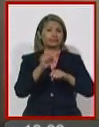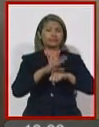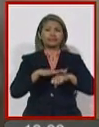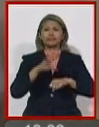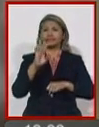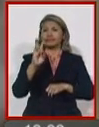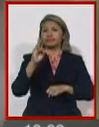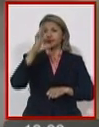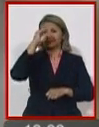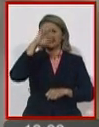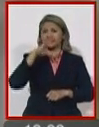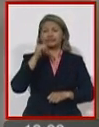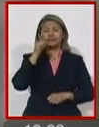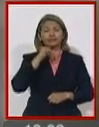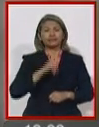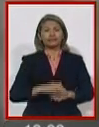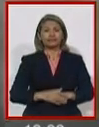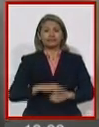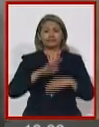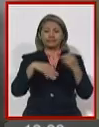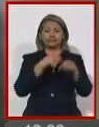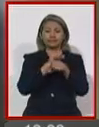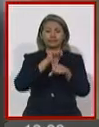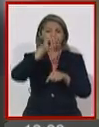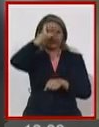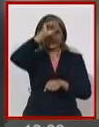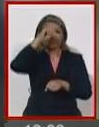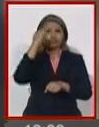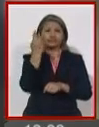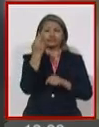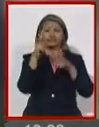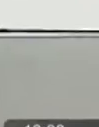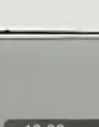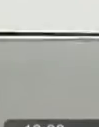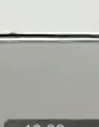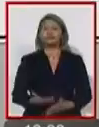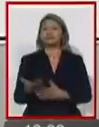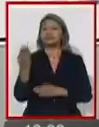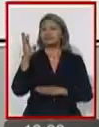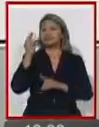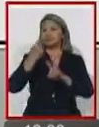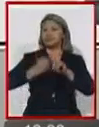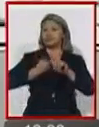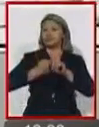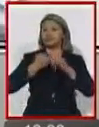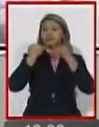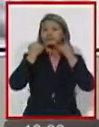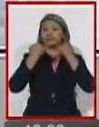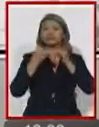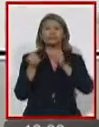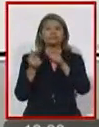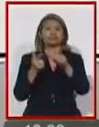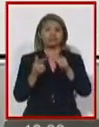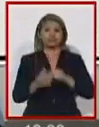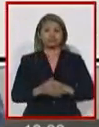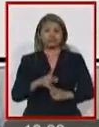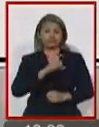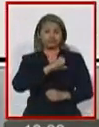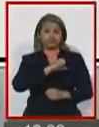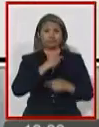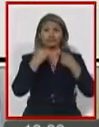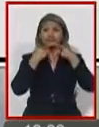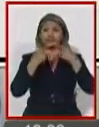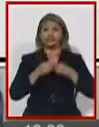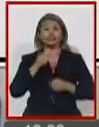heridos, 7 hombres y 1 mujer. Todos eran mineros, uno de ellos perdió la vida. Pasaron 6 meses y el informe balístico policial